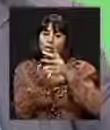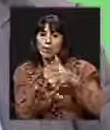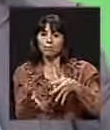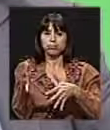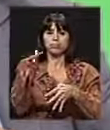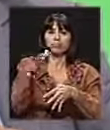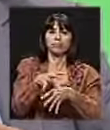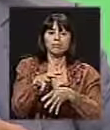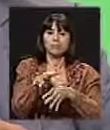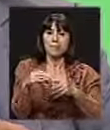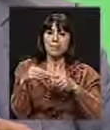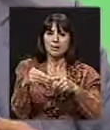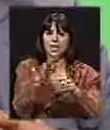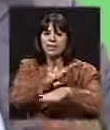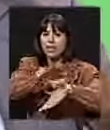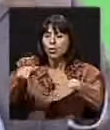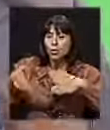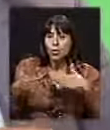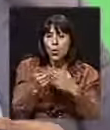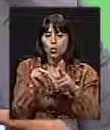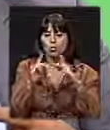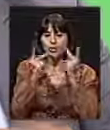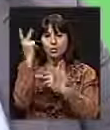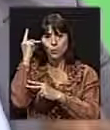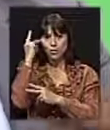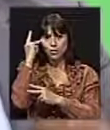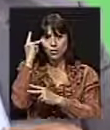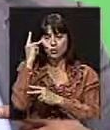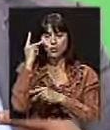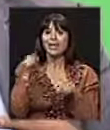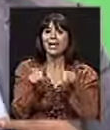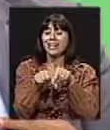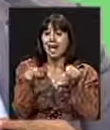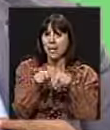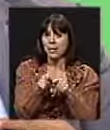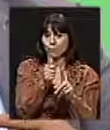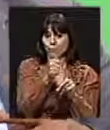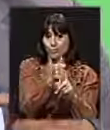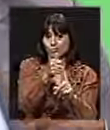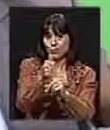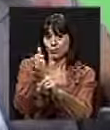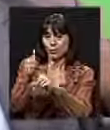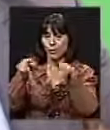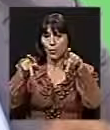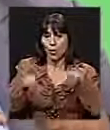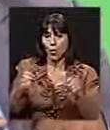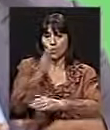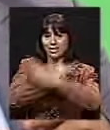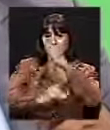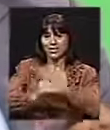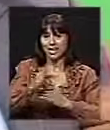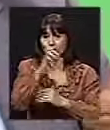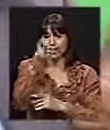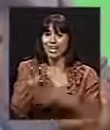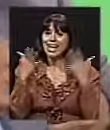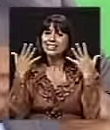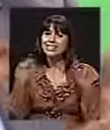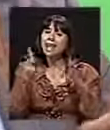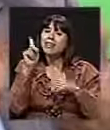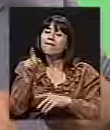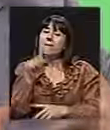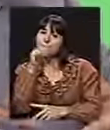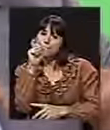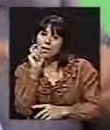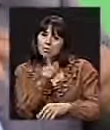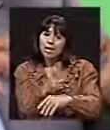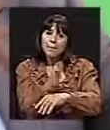todos los partidos políticos. Y es más, la población con discapacidad en Costa Rica debe empezar ya a preguntarle a los